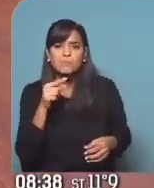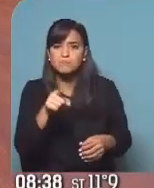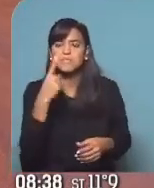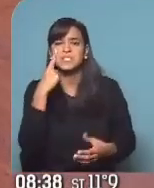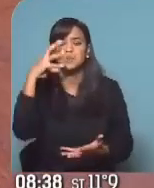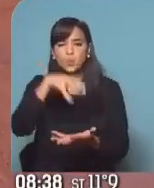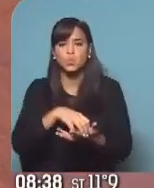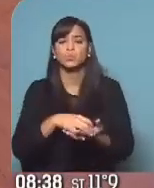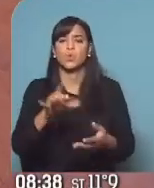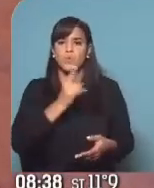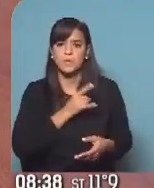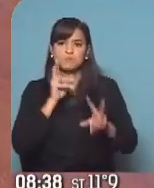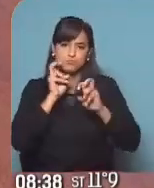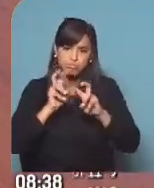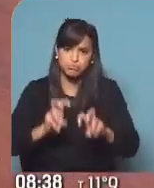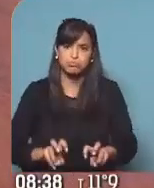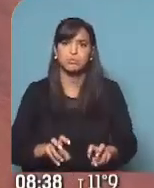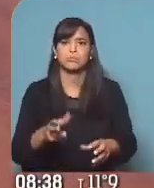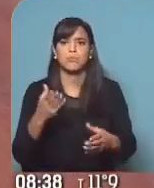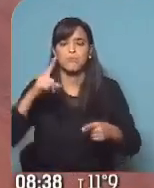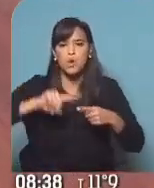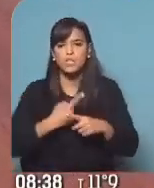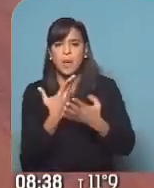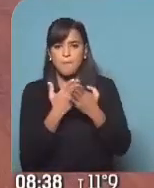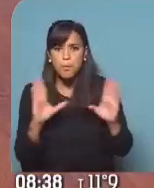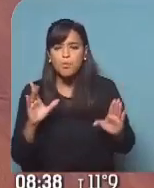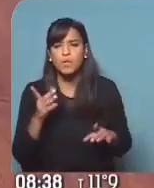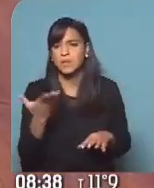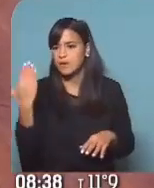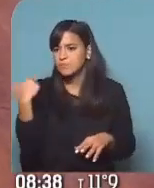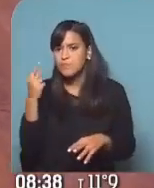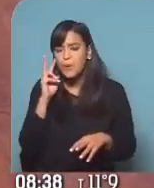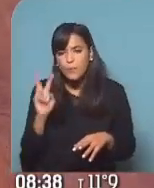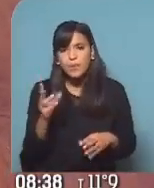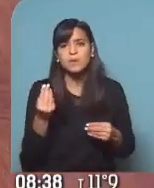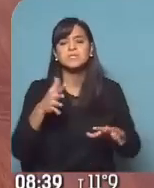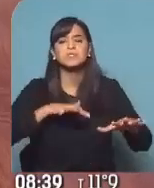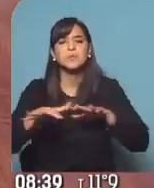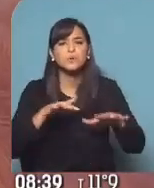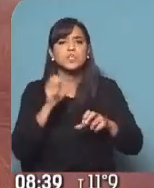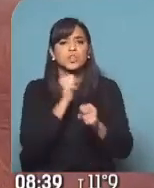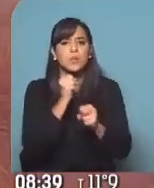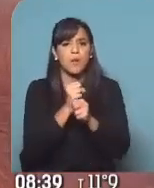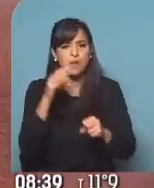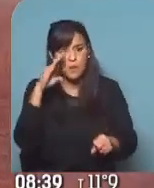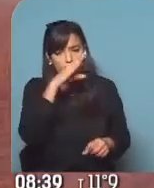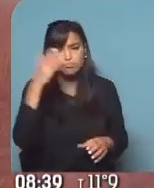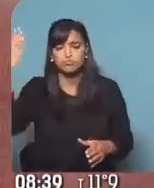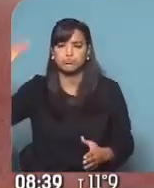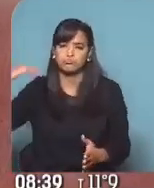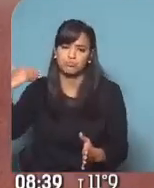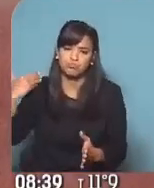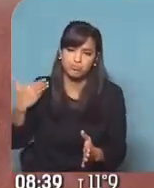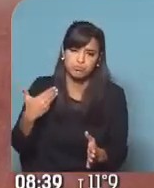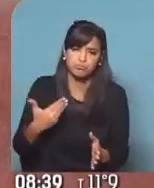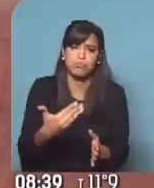universitario que se cala investigar políticas públicas públicas recién escuchamos situación de los trabajadores en negro algo habitual histórico que se arrastra